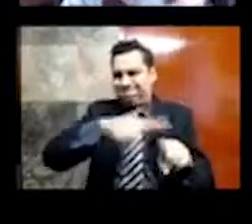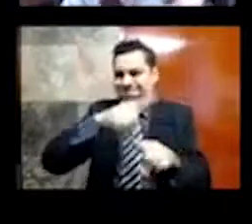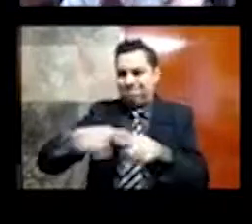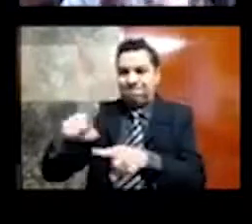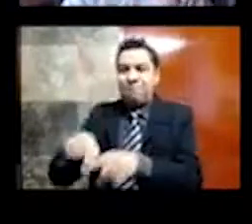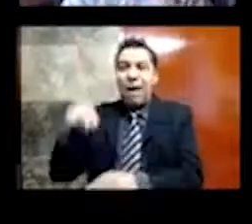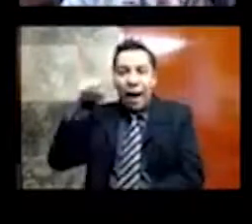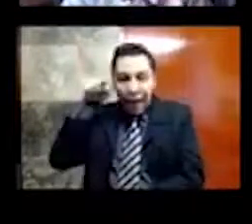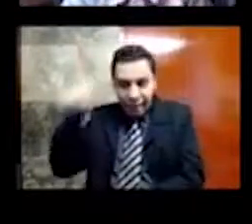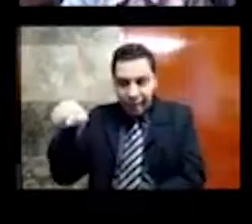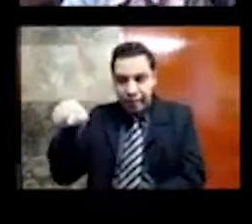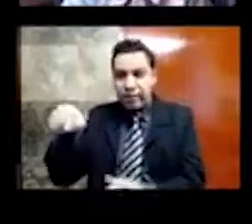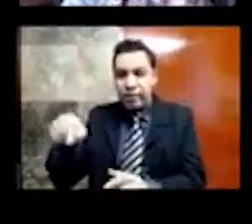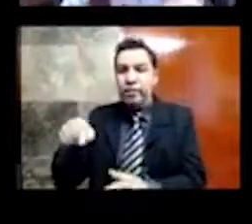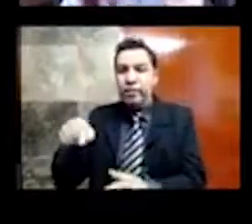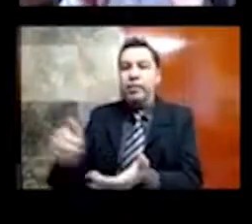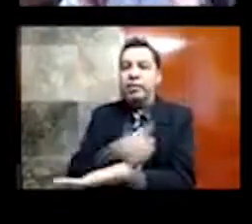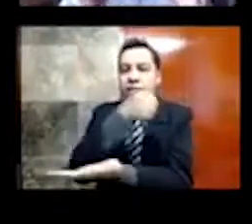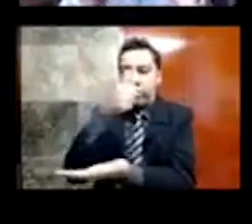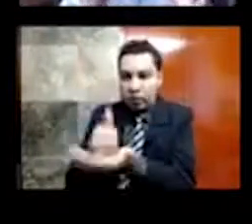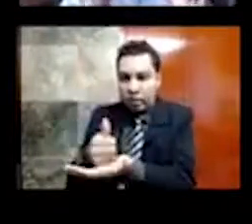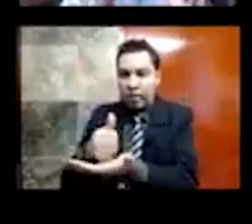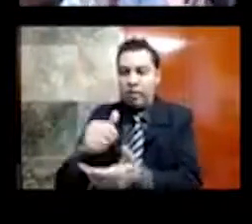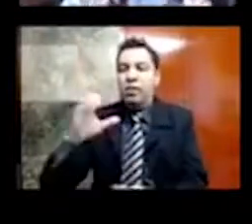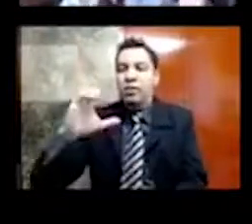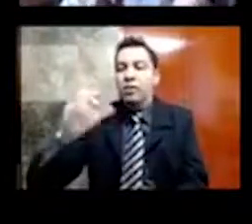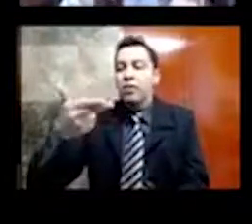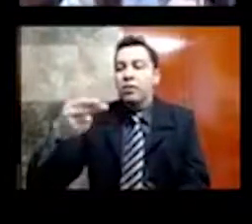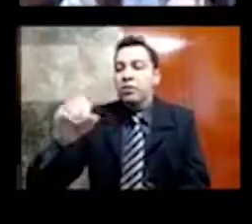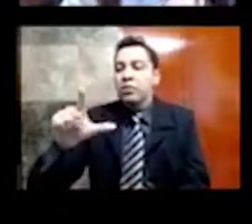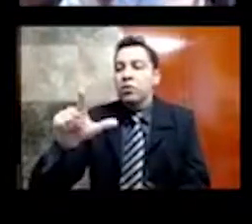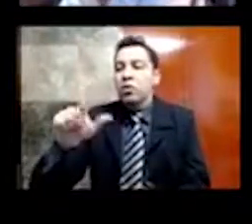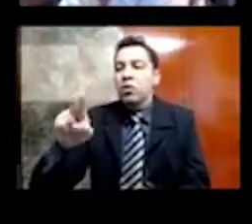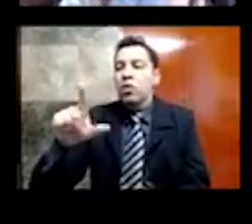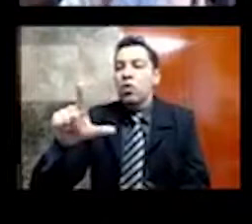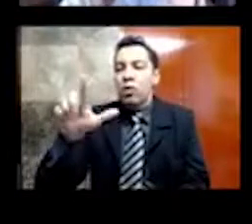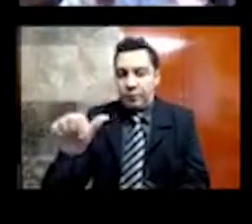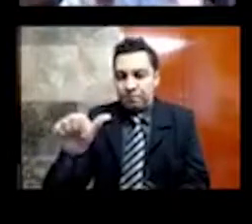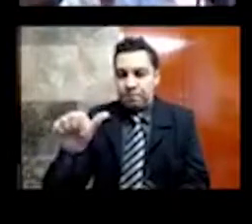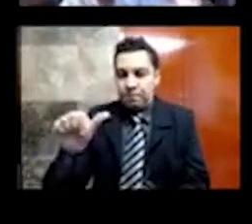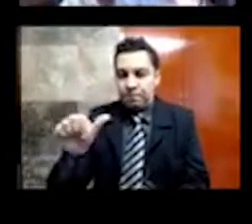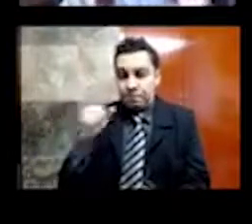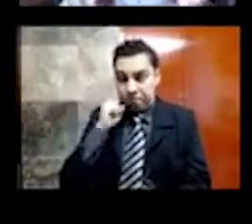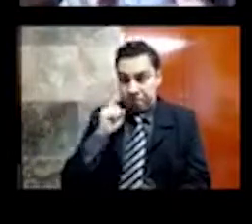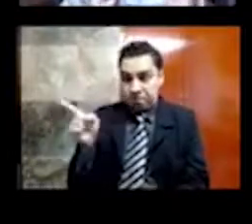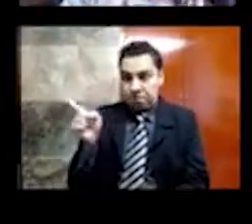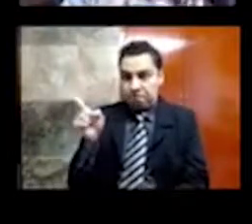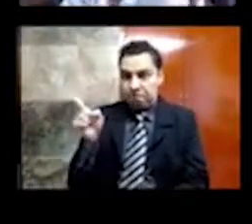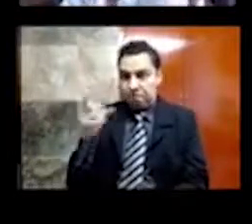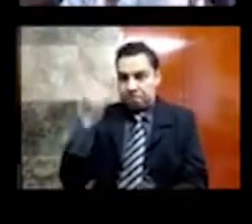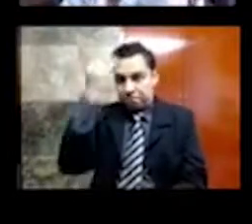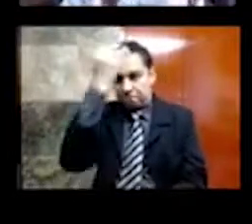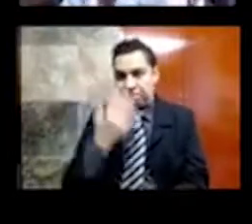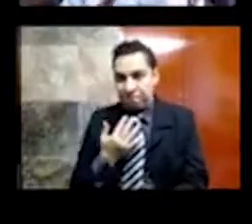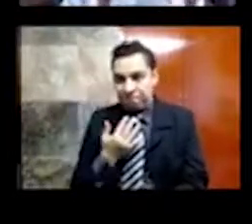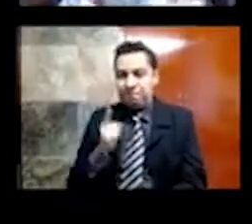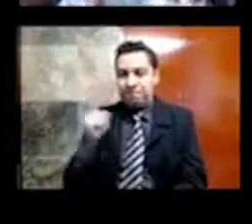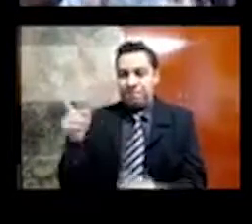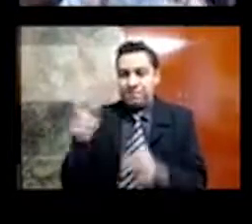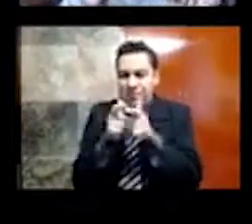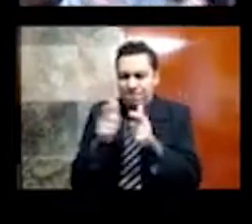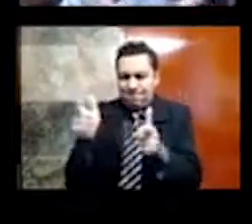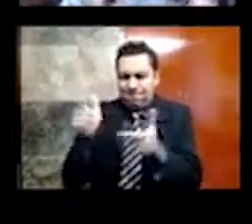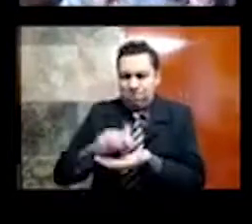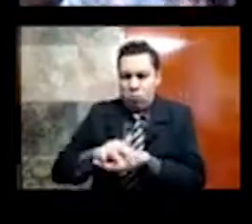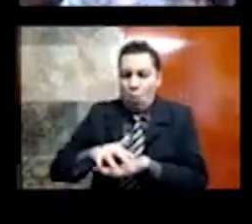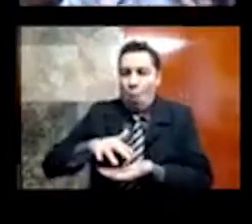caso de Cholula son dos, como veremos adelante. Y la vieja pirámide, la gran, y cuando digo gran, me estoy